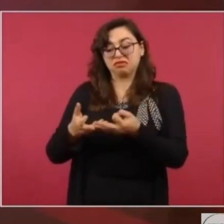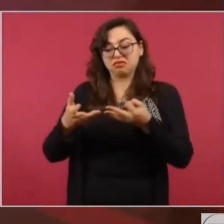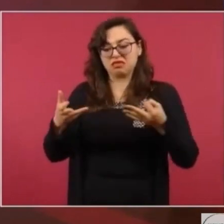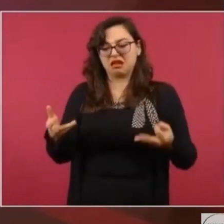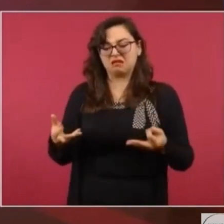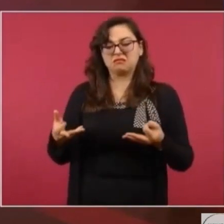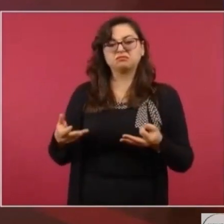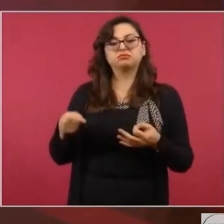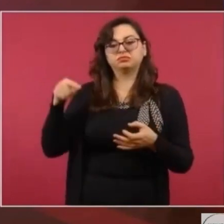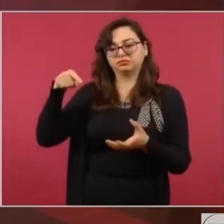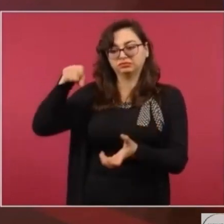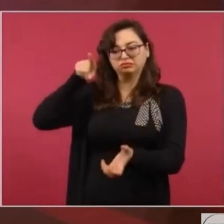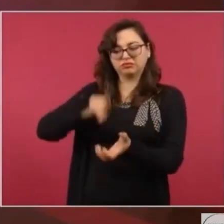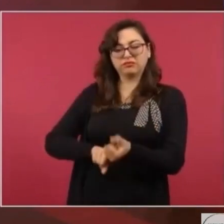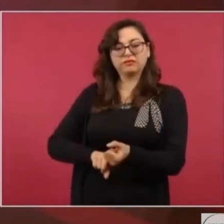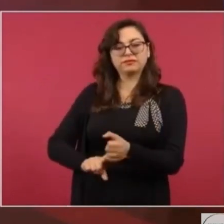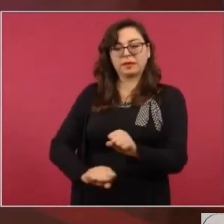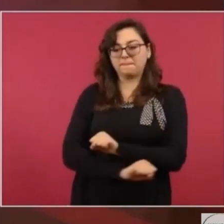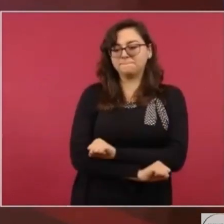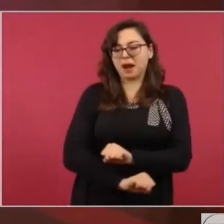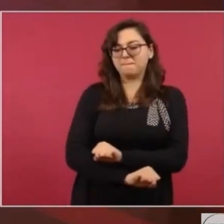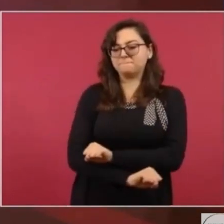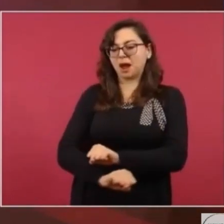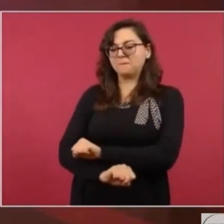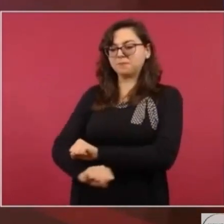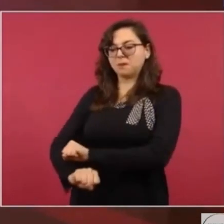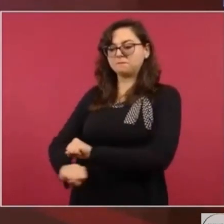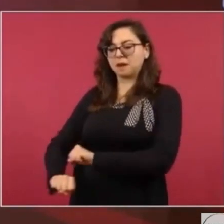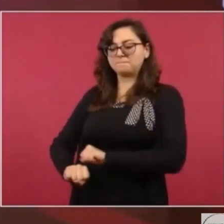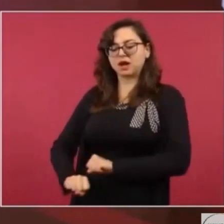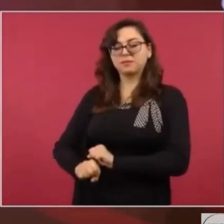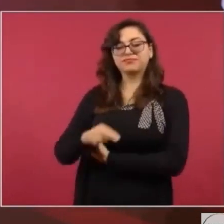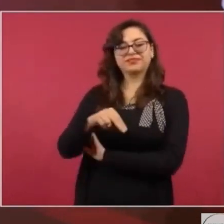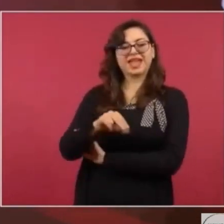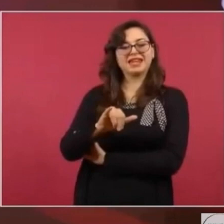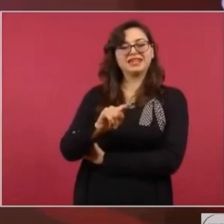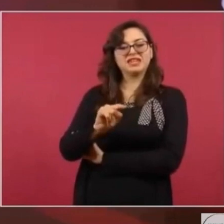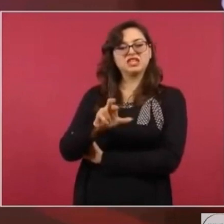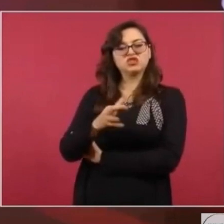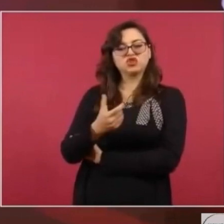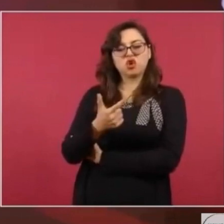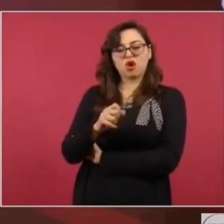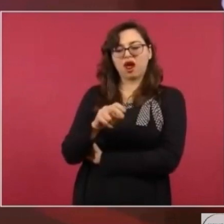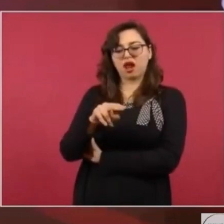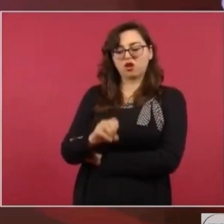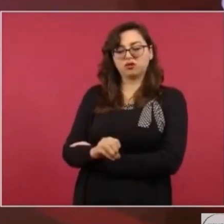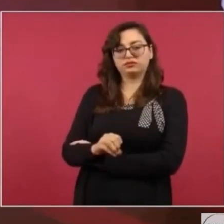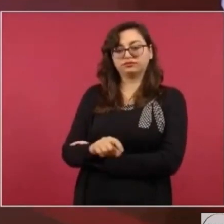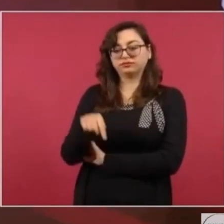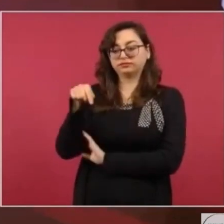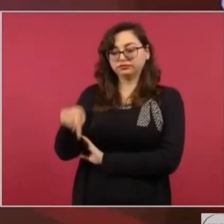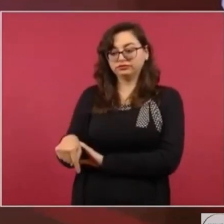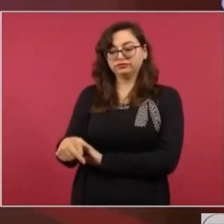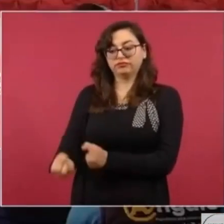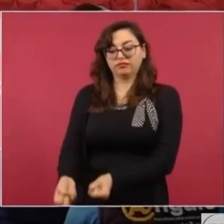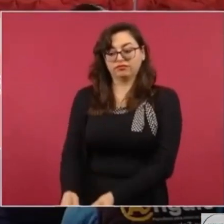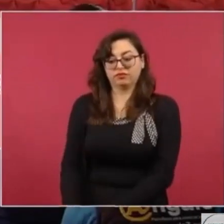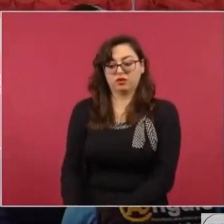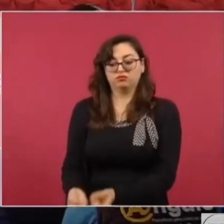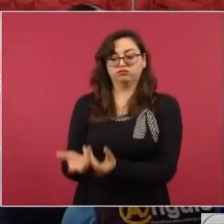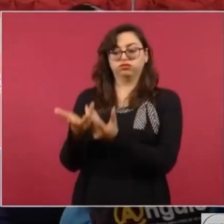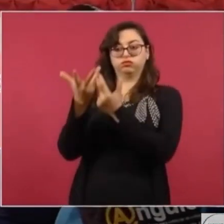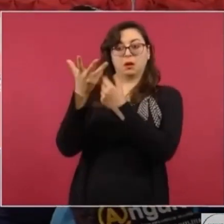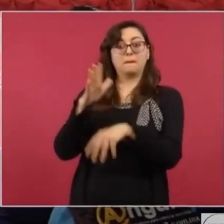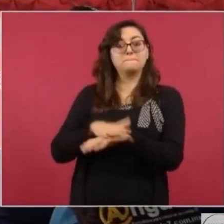a los pozos para sacar más. Entonces eso lo hacen con Zedillo, Fox se